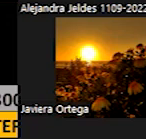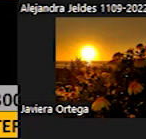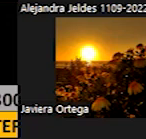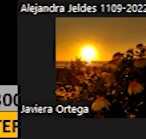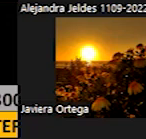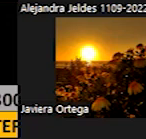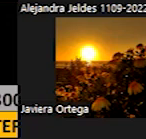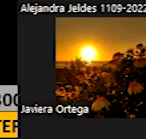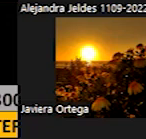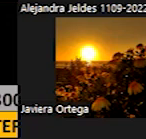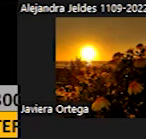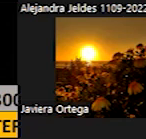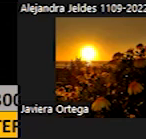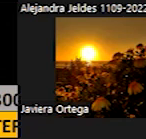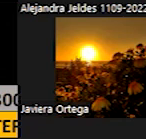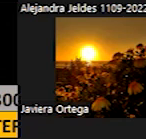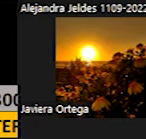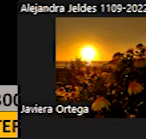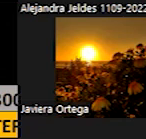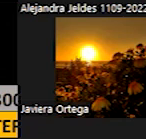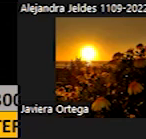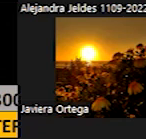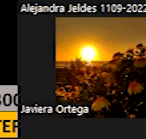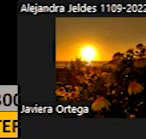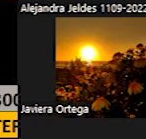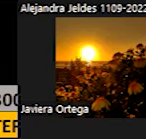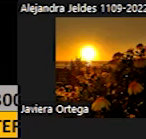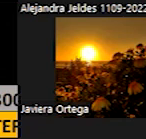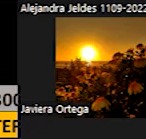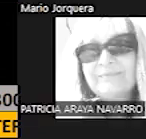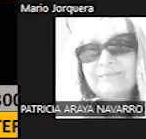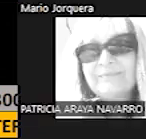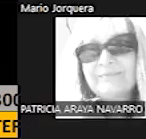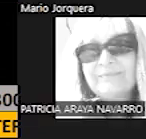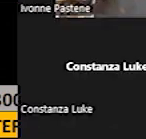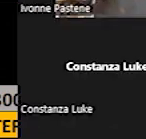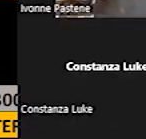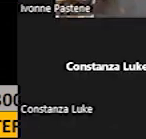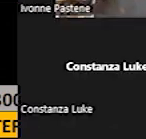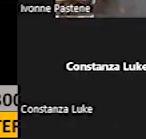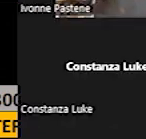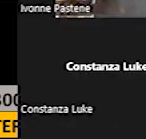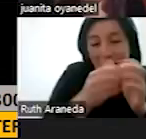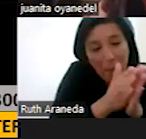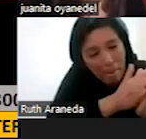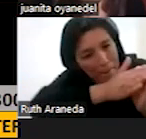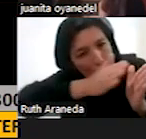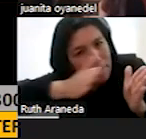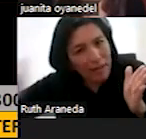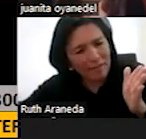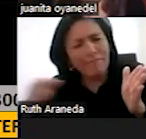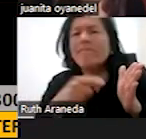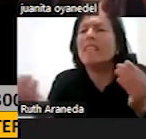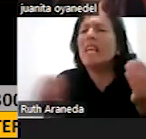que es el periodo actual, a pesar de que tenemos muchas fluctuaciones, pero se llama Holoceno en general, los últimos 10.000 años. Y lo que ocurre ahí, básicamente,